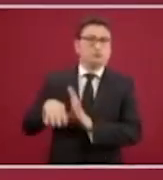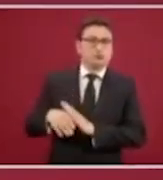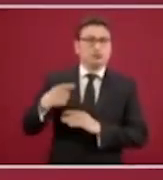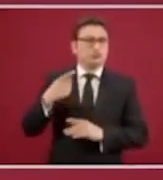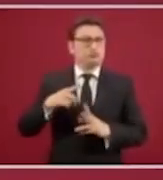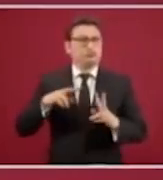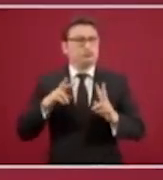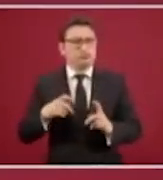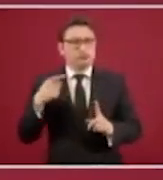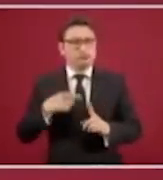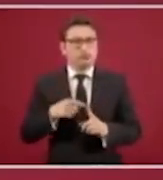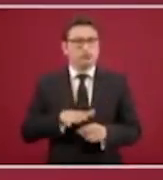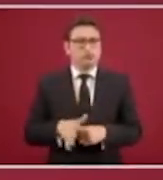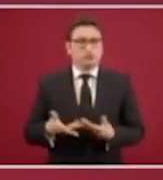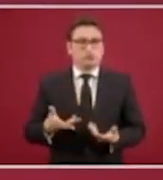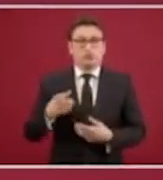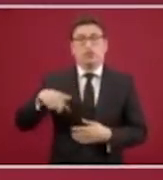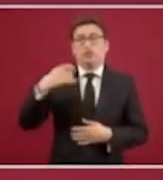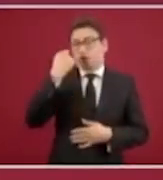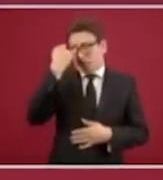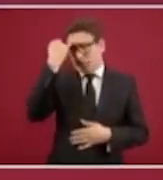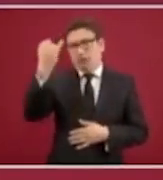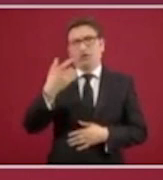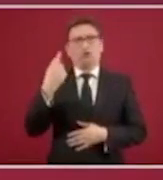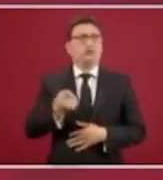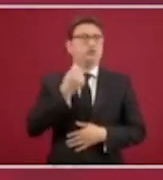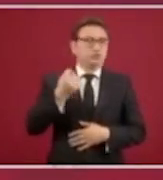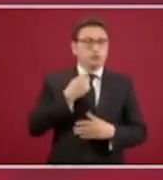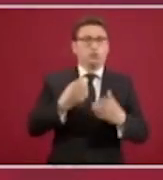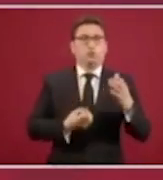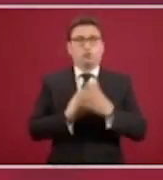para la innovación tecnológica